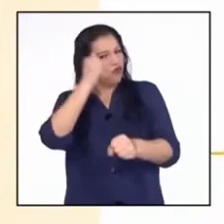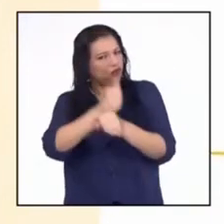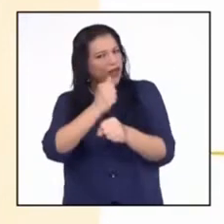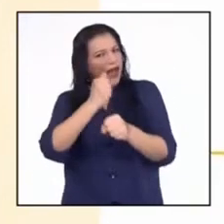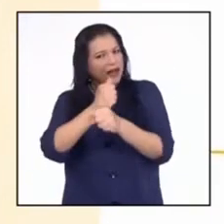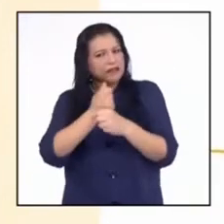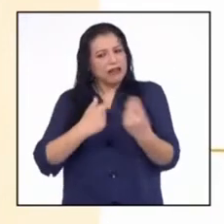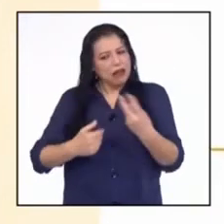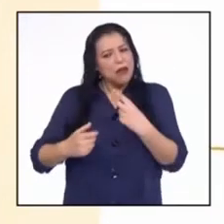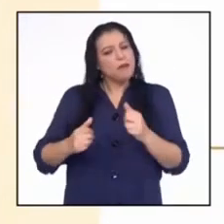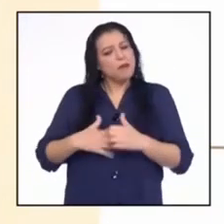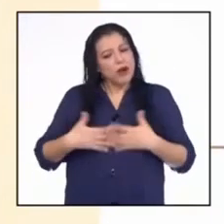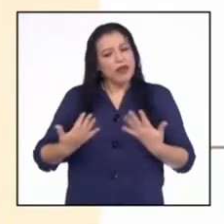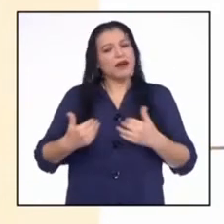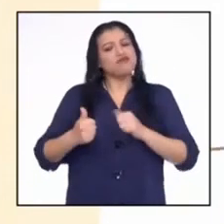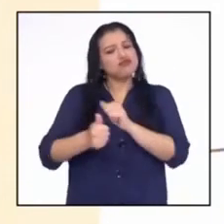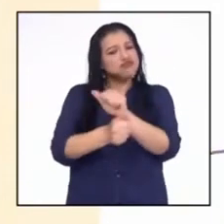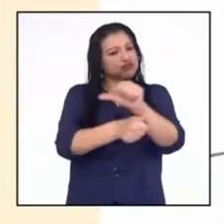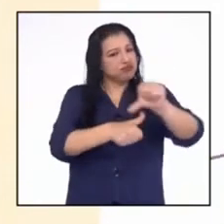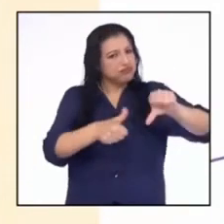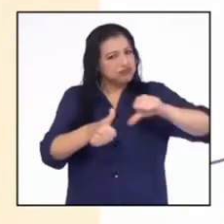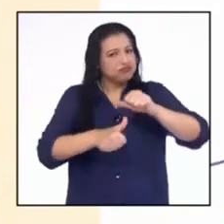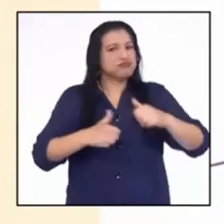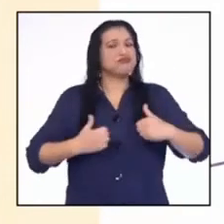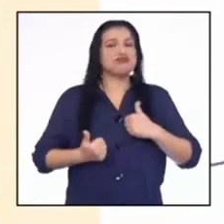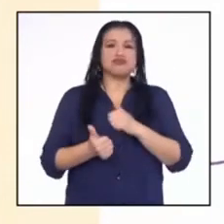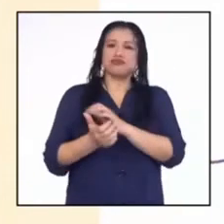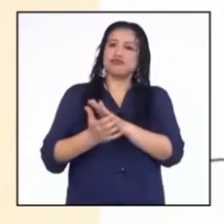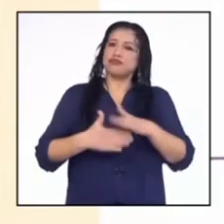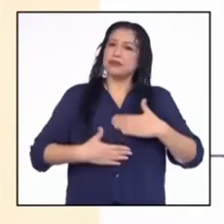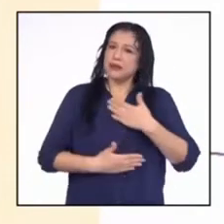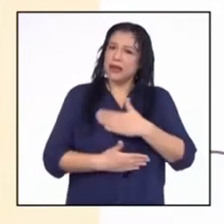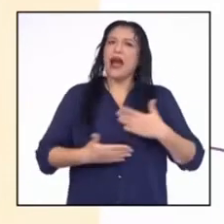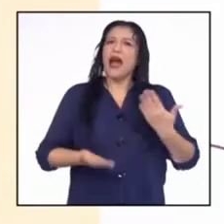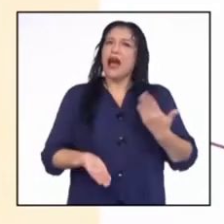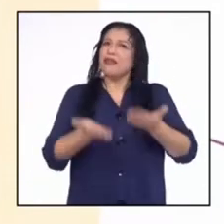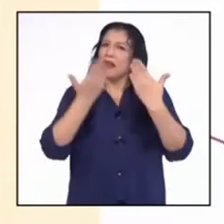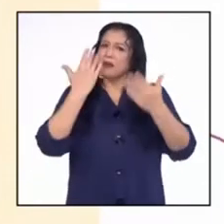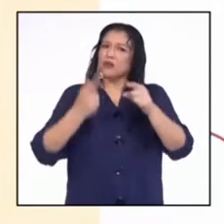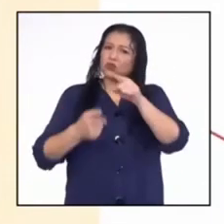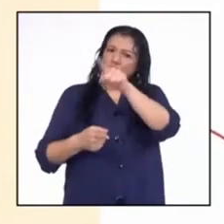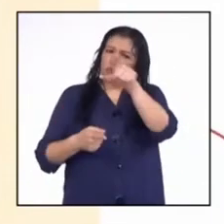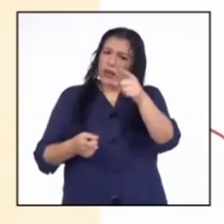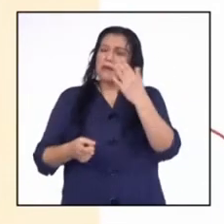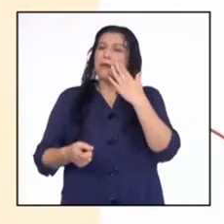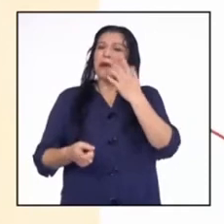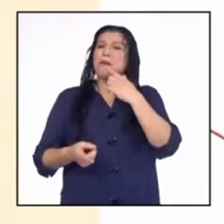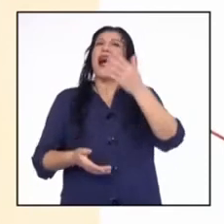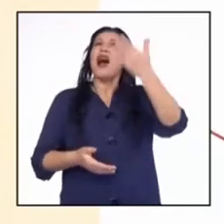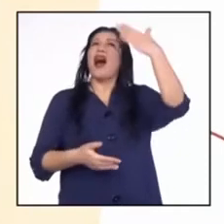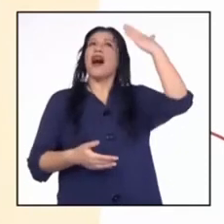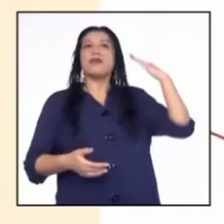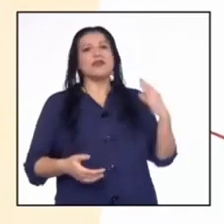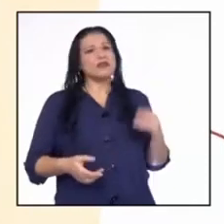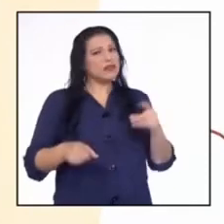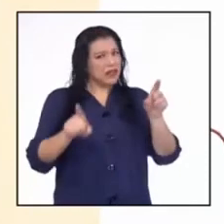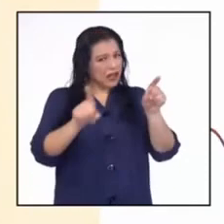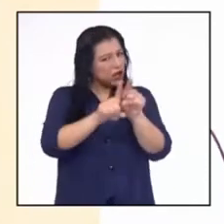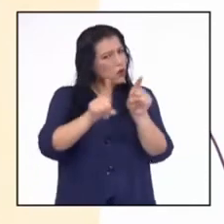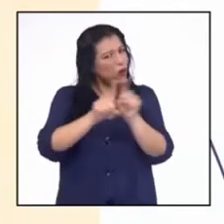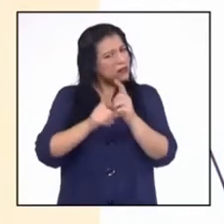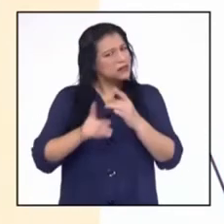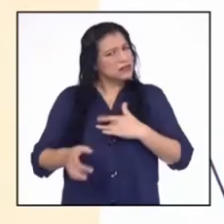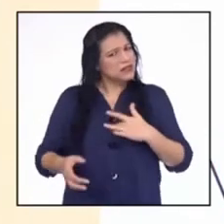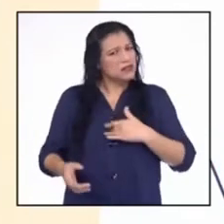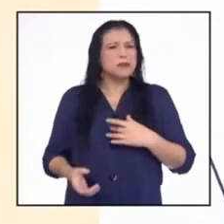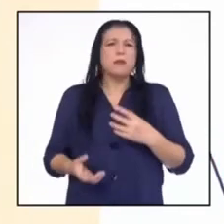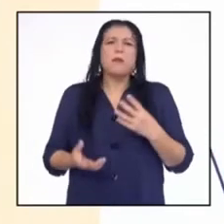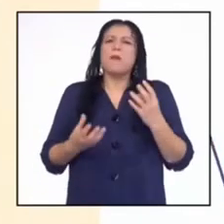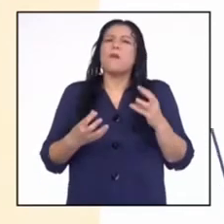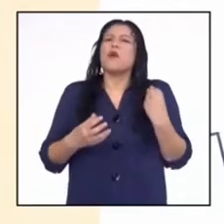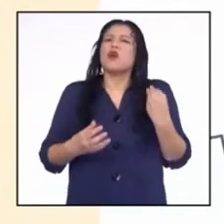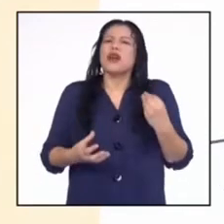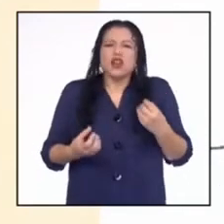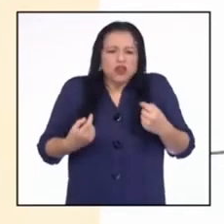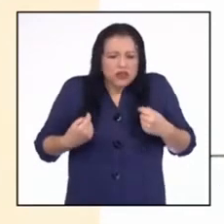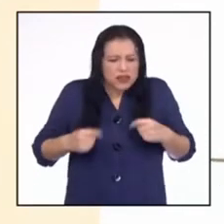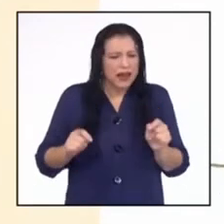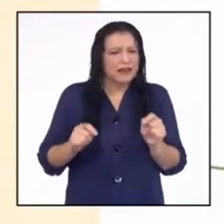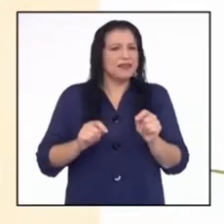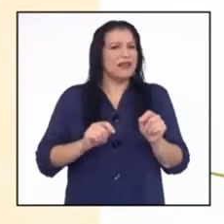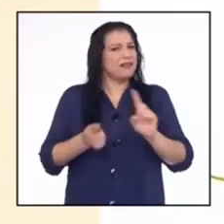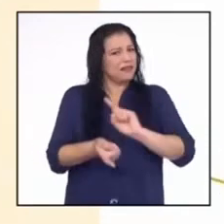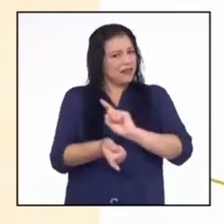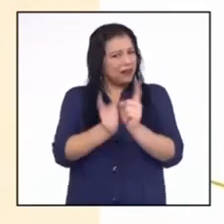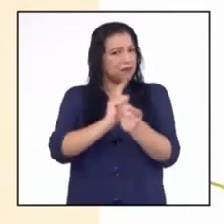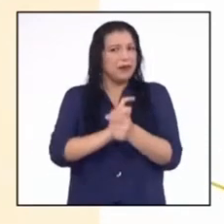puedan divertir también. ¿Acaso sus padres no quisieron lo mismo cuando fueron adolescentes? Entonces, ¿por qué no lo intentan?